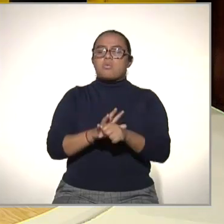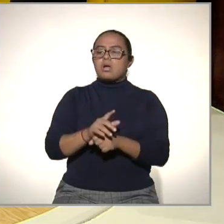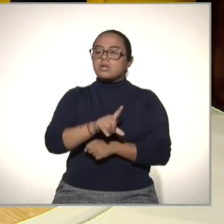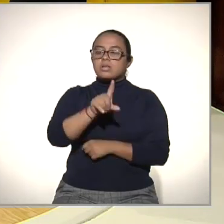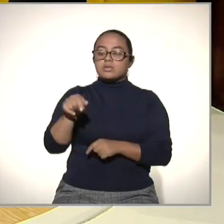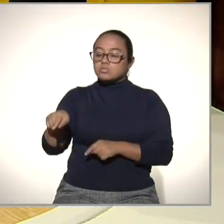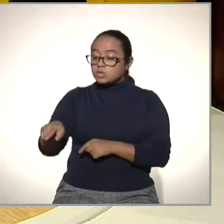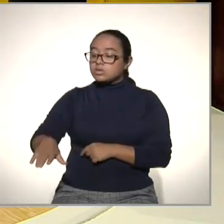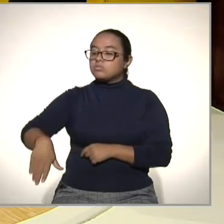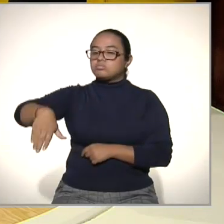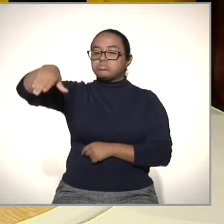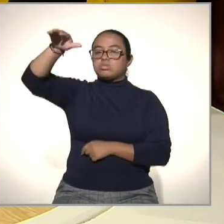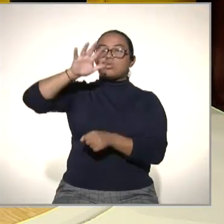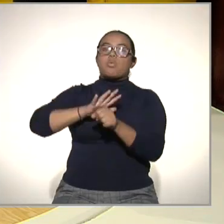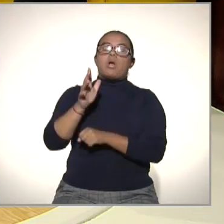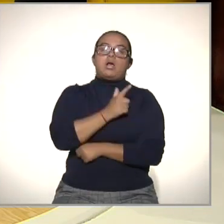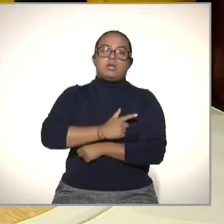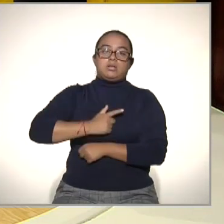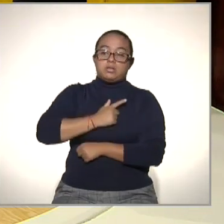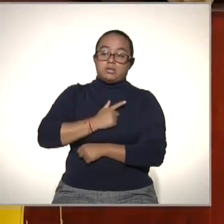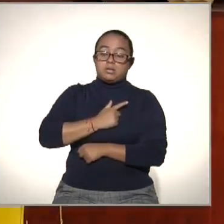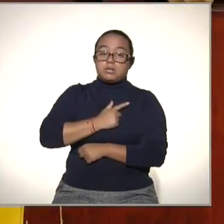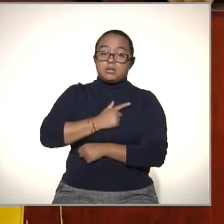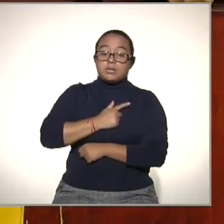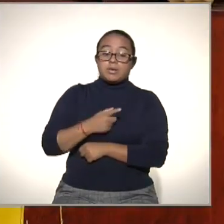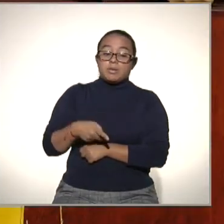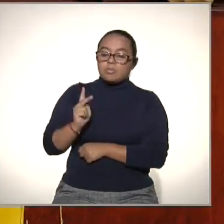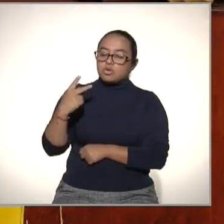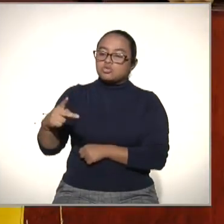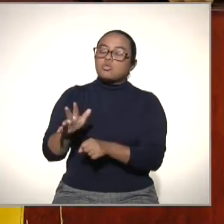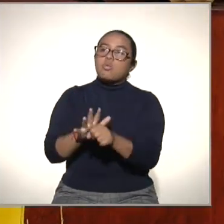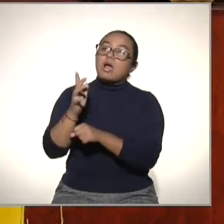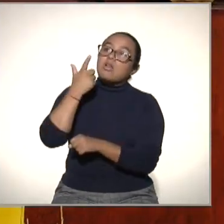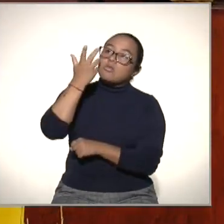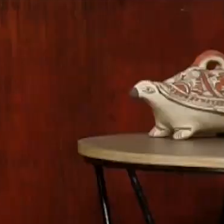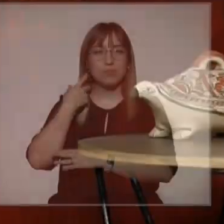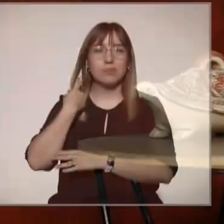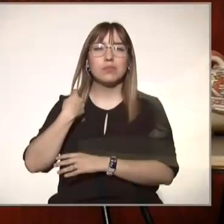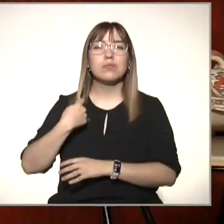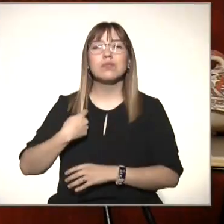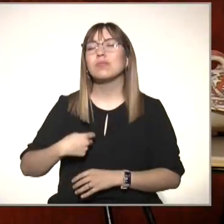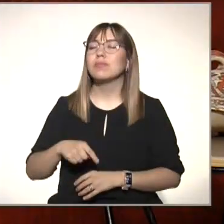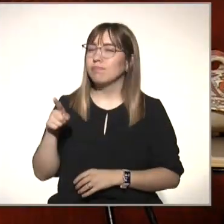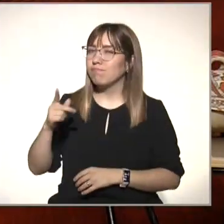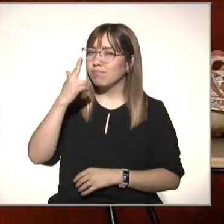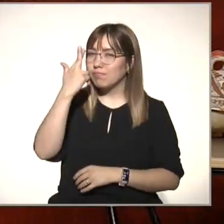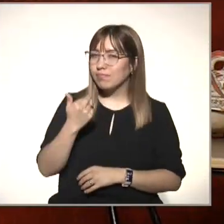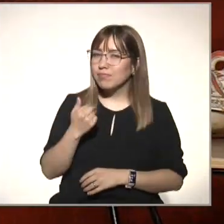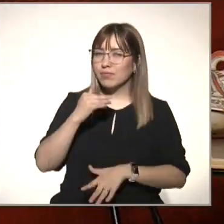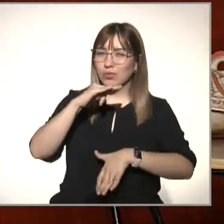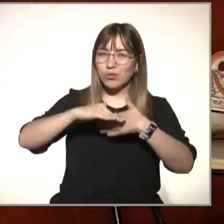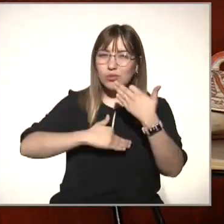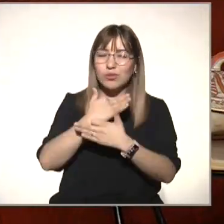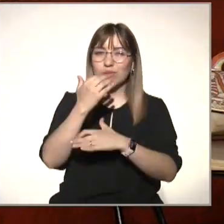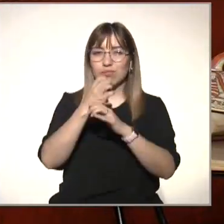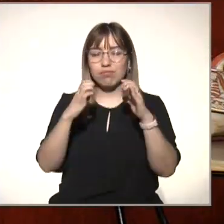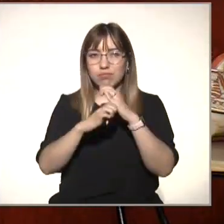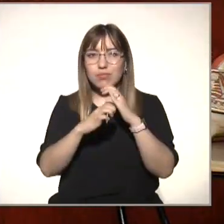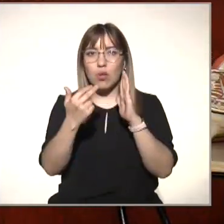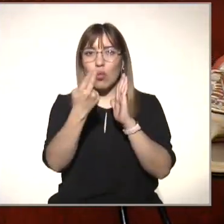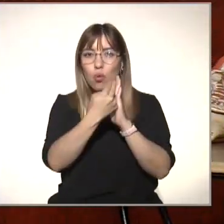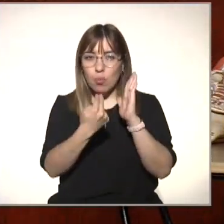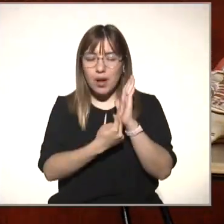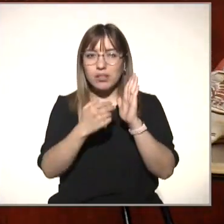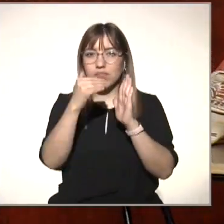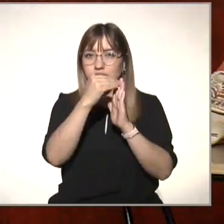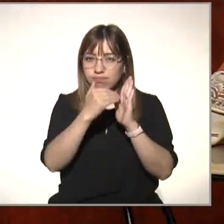esa persona. No solo su sujeto de deseo, sino lo que quiere hacer. Y como lo mencionabas, Lu, todas estas normativas que existen en torno a los roles de